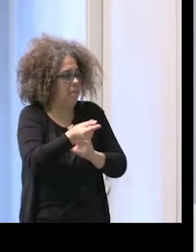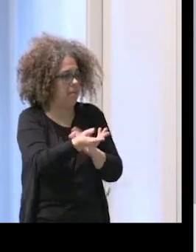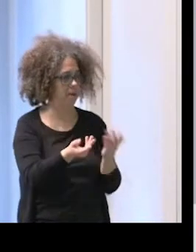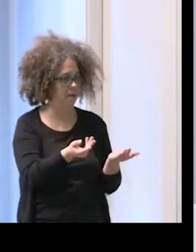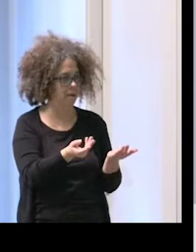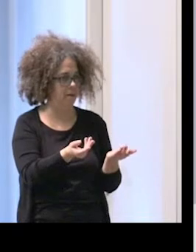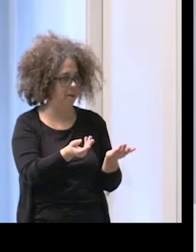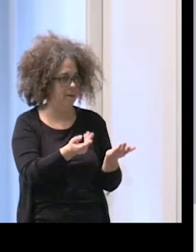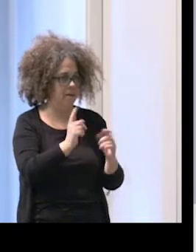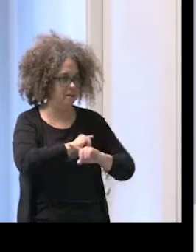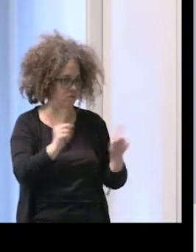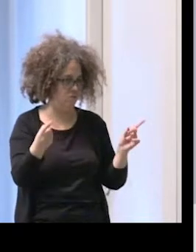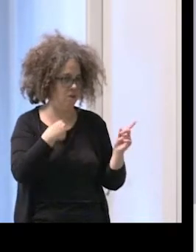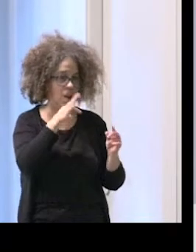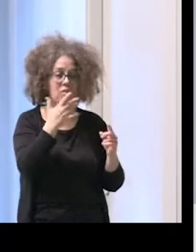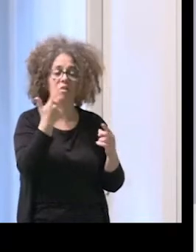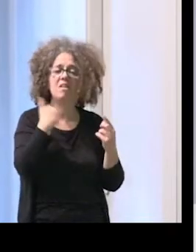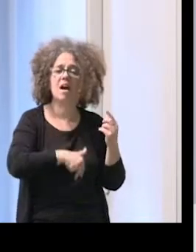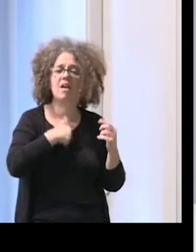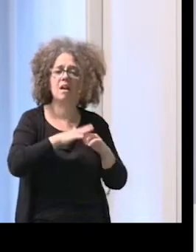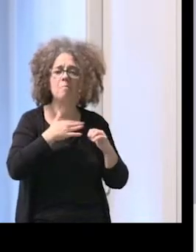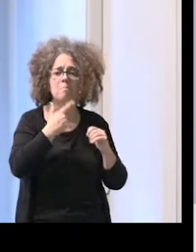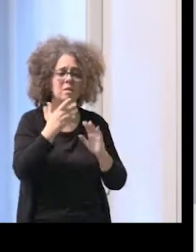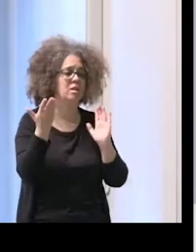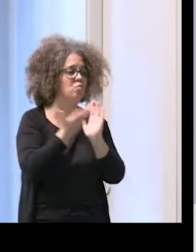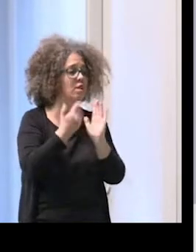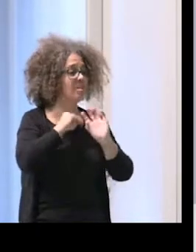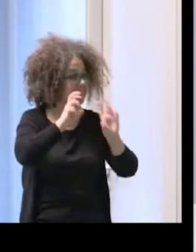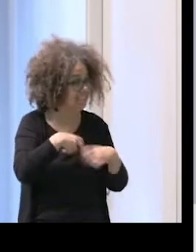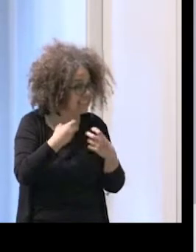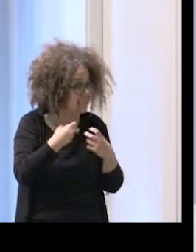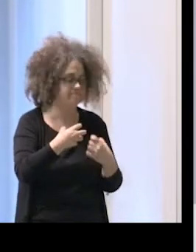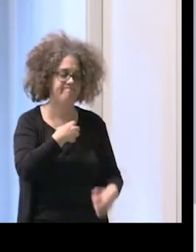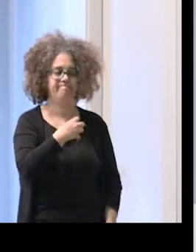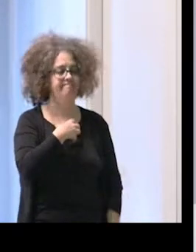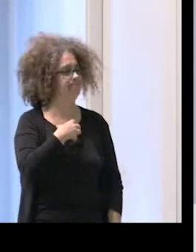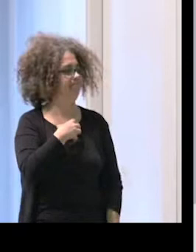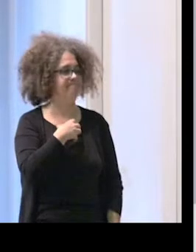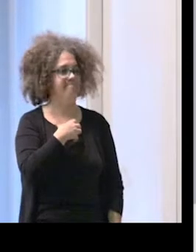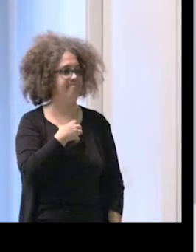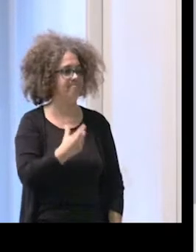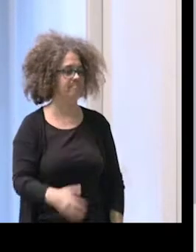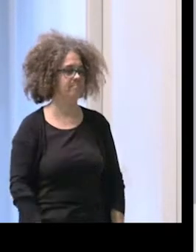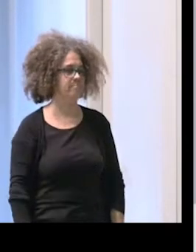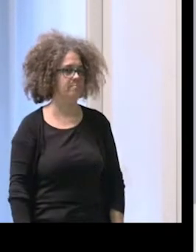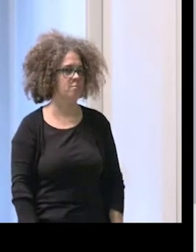hace la ruptura de la escala media, generalmente produce un daño que no es recuperable. No son